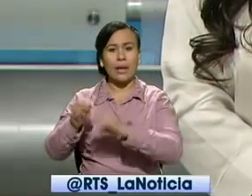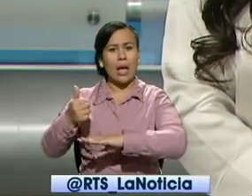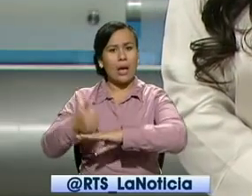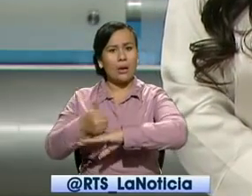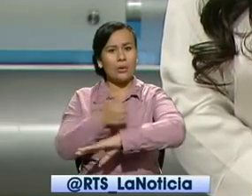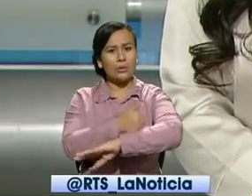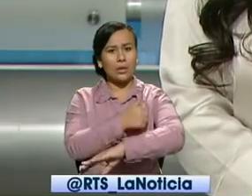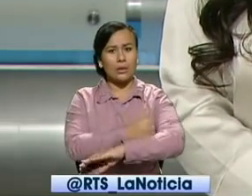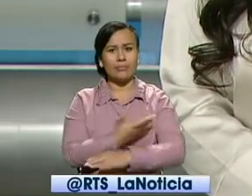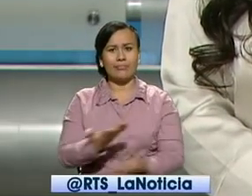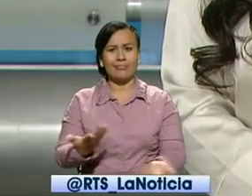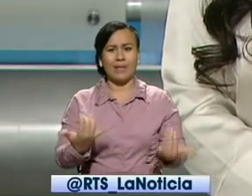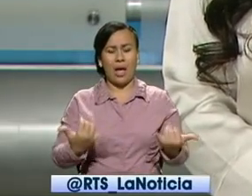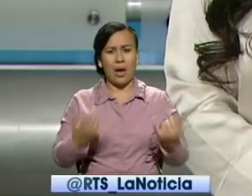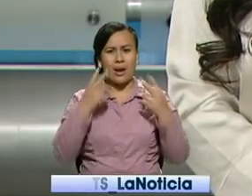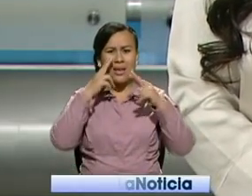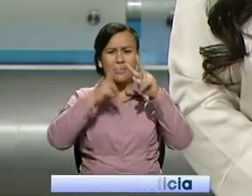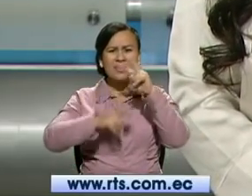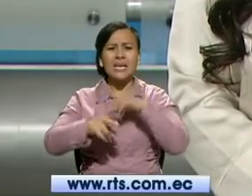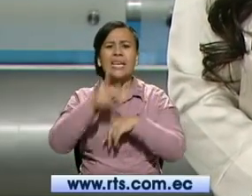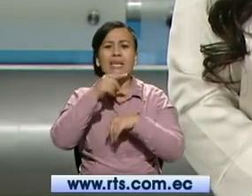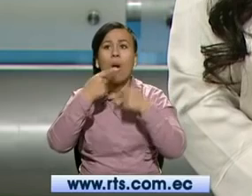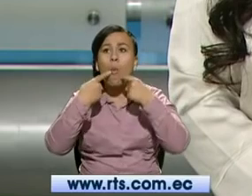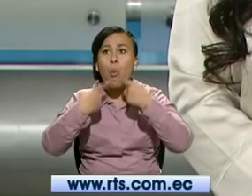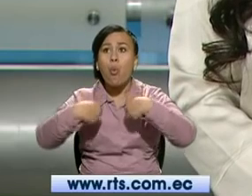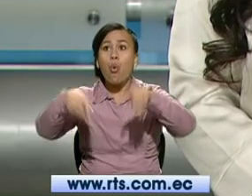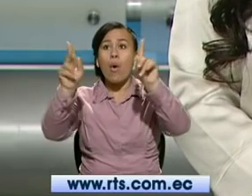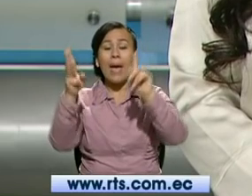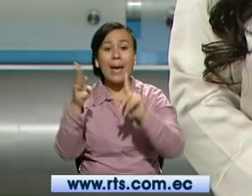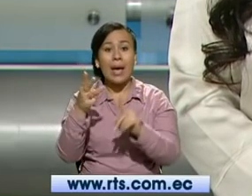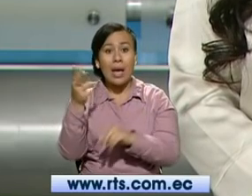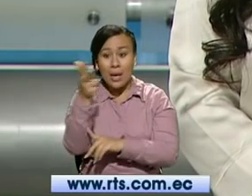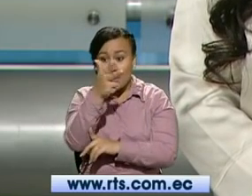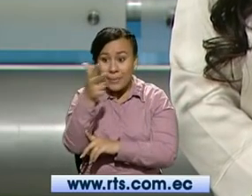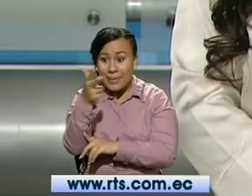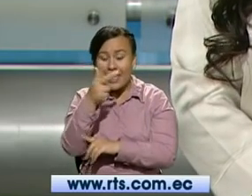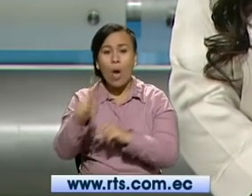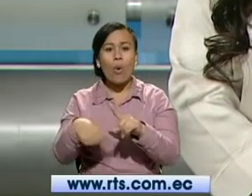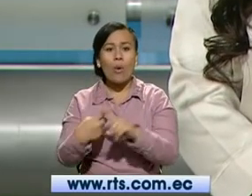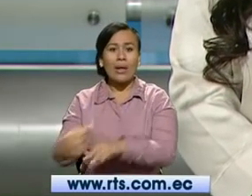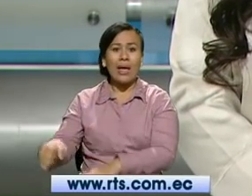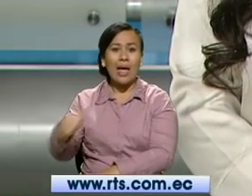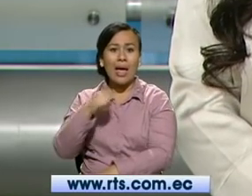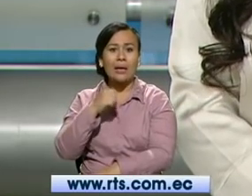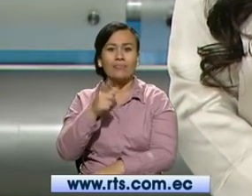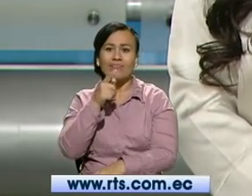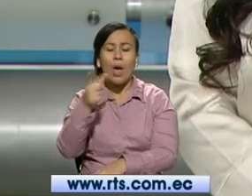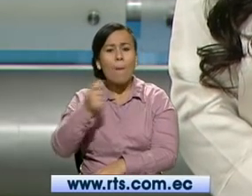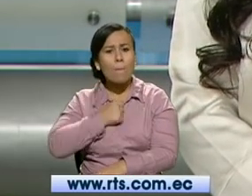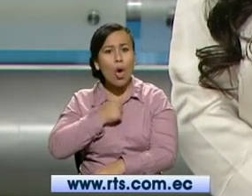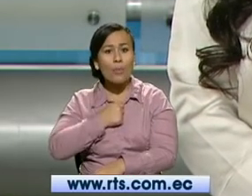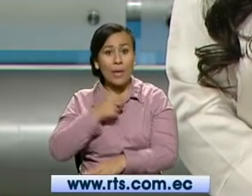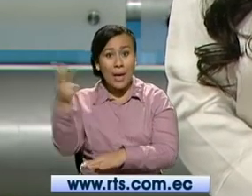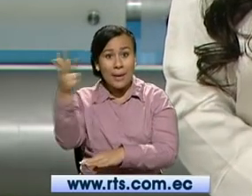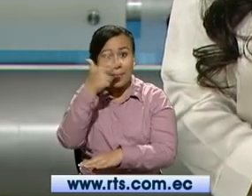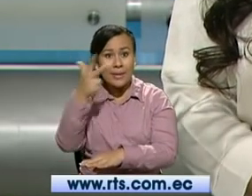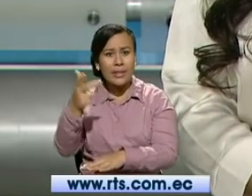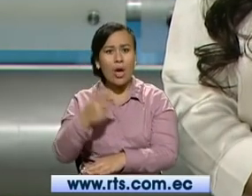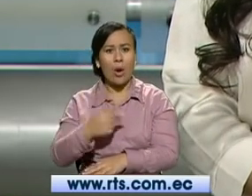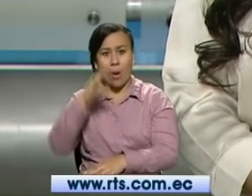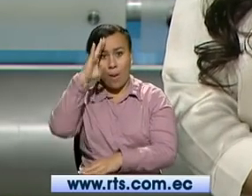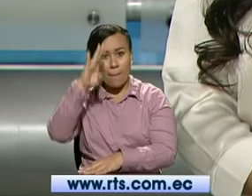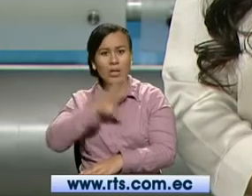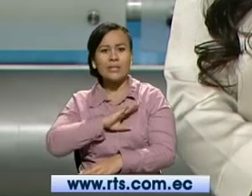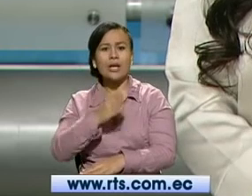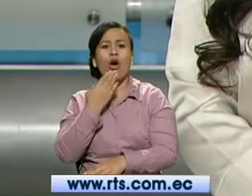Autoridades se dispusieron a investigar quién filtró el video del asesinato del taxista que circuló en redes sociales. La familia